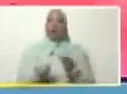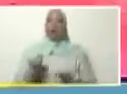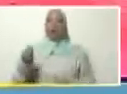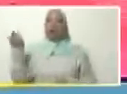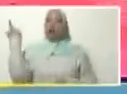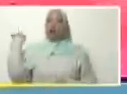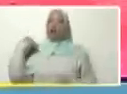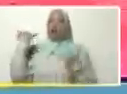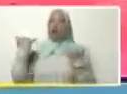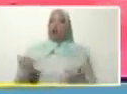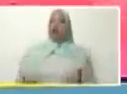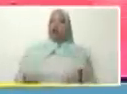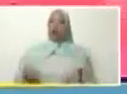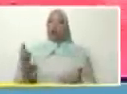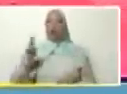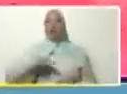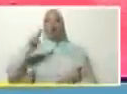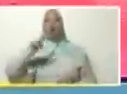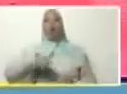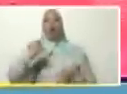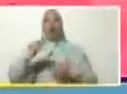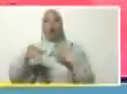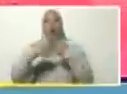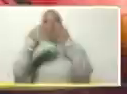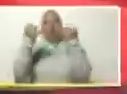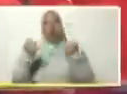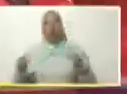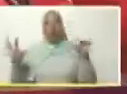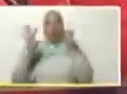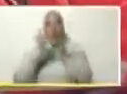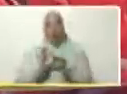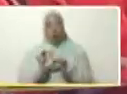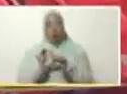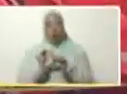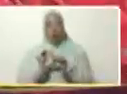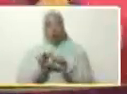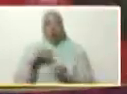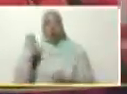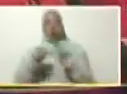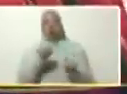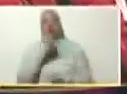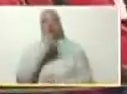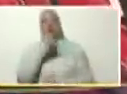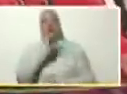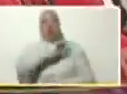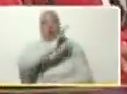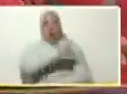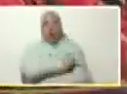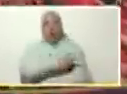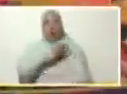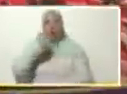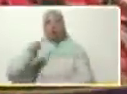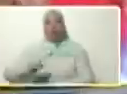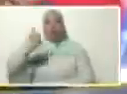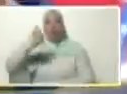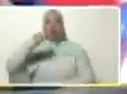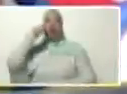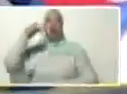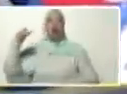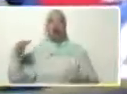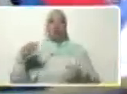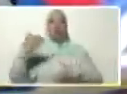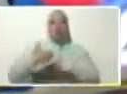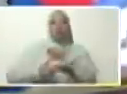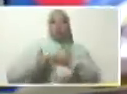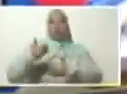ayer, ni hoy, ni nunca. Estaremos así, unidos, cohesionados, fortalecidos, como un gran bloque de